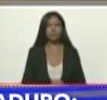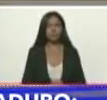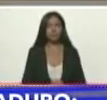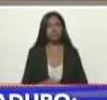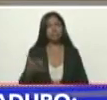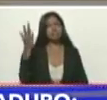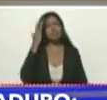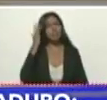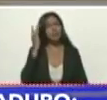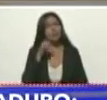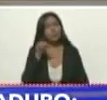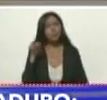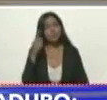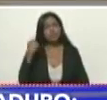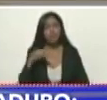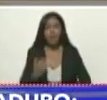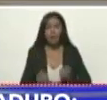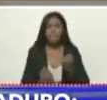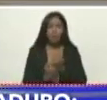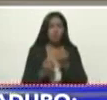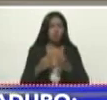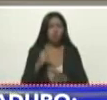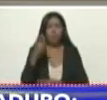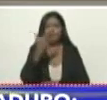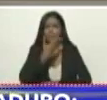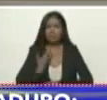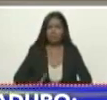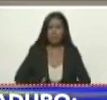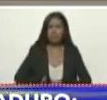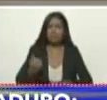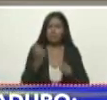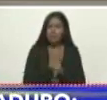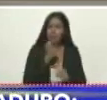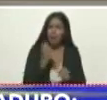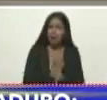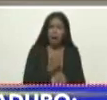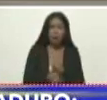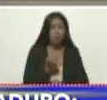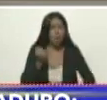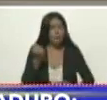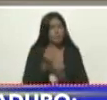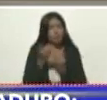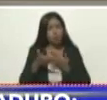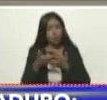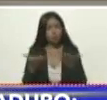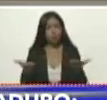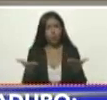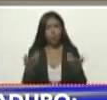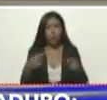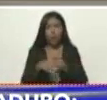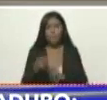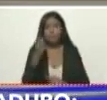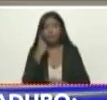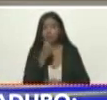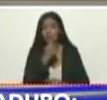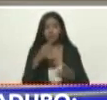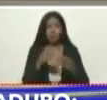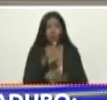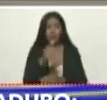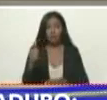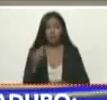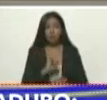Saben que cuentan con un presidente obrero solidario y que está pendiente de todos